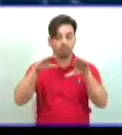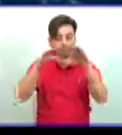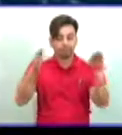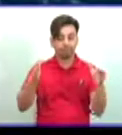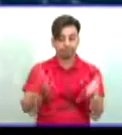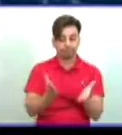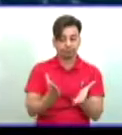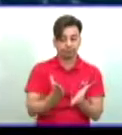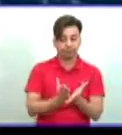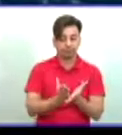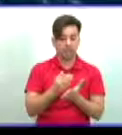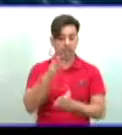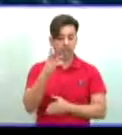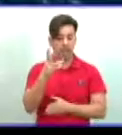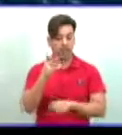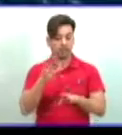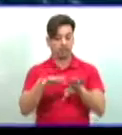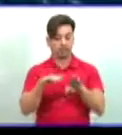ella.